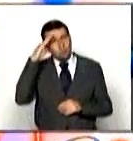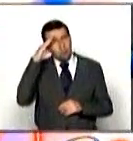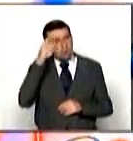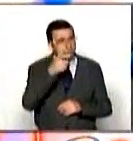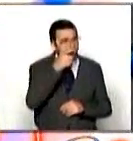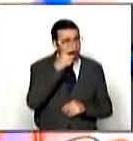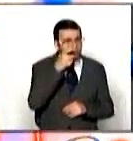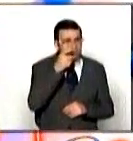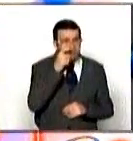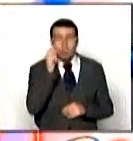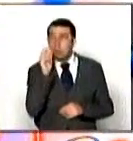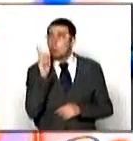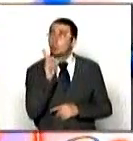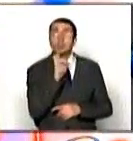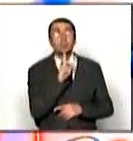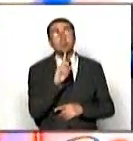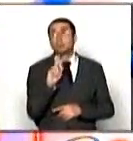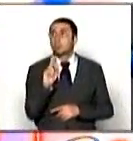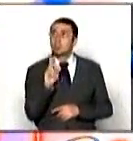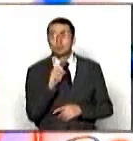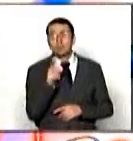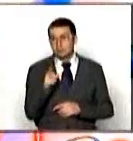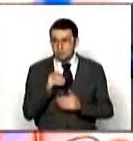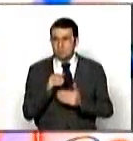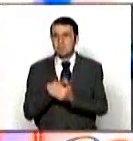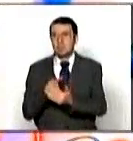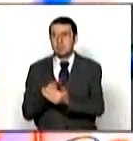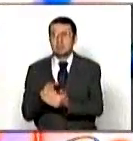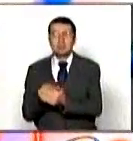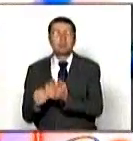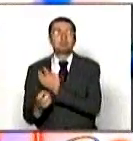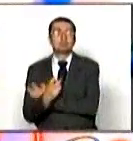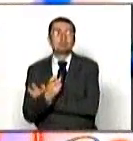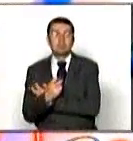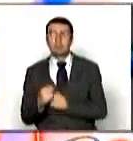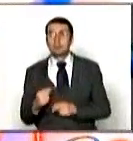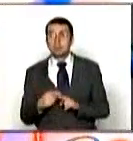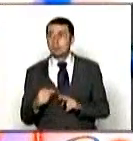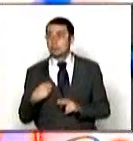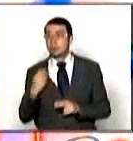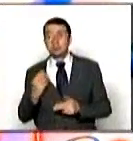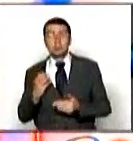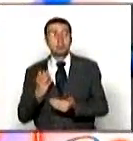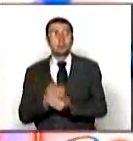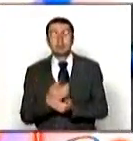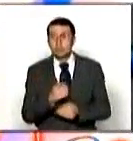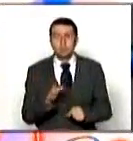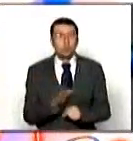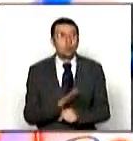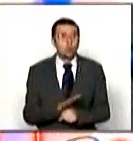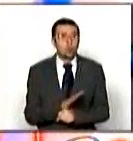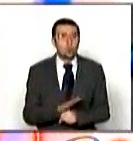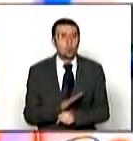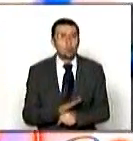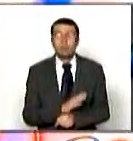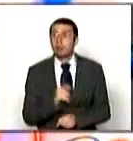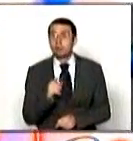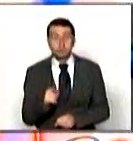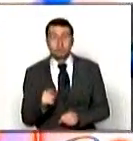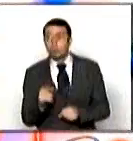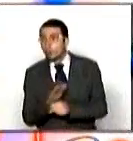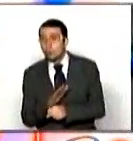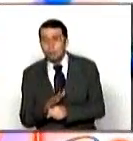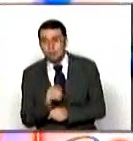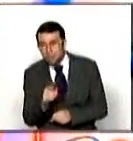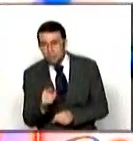está distraído porque está atacando unas toxinas, y es como si en el barrio tuyo el CAI estuviera ocupado, los policías del CAI ocupados atendiendo un robo